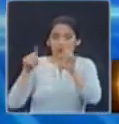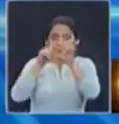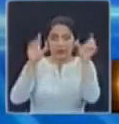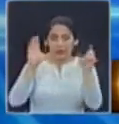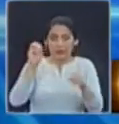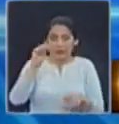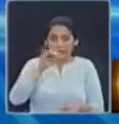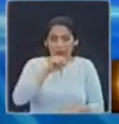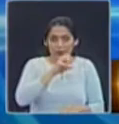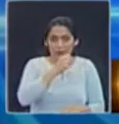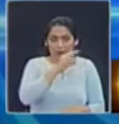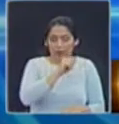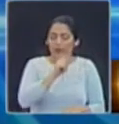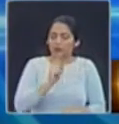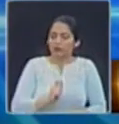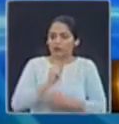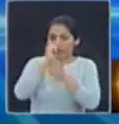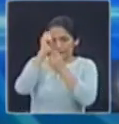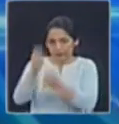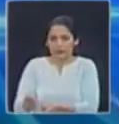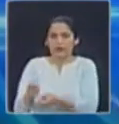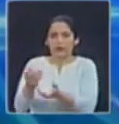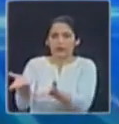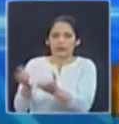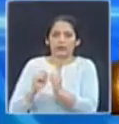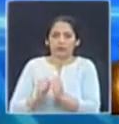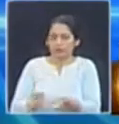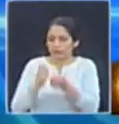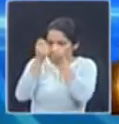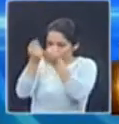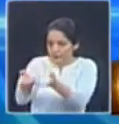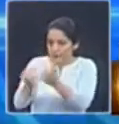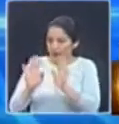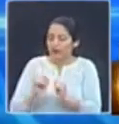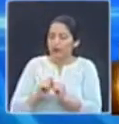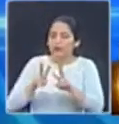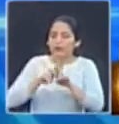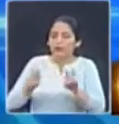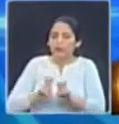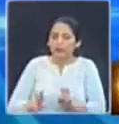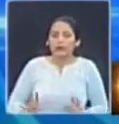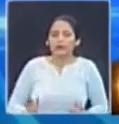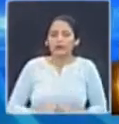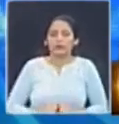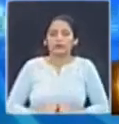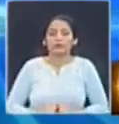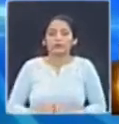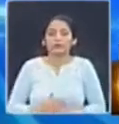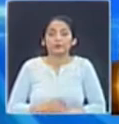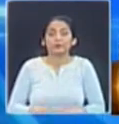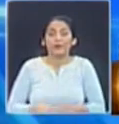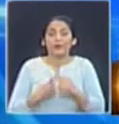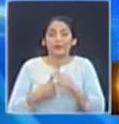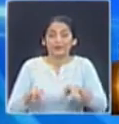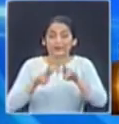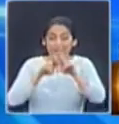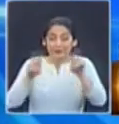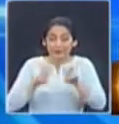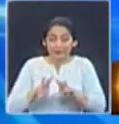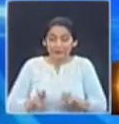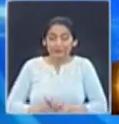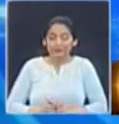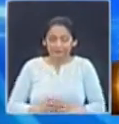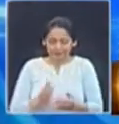como somos parte del proceso, tenemos la autorización para revisar el expediente. Cuando revisamos el expediente vemos que eso está bien